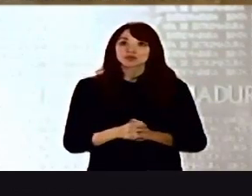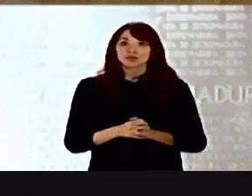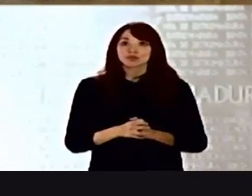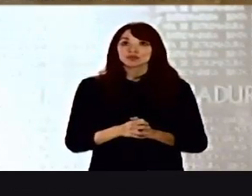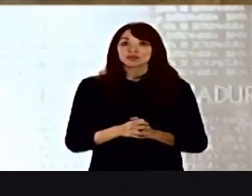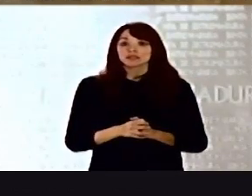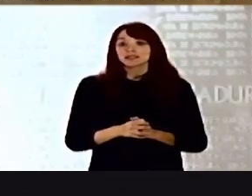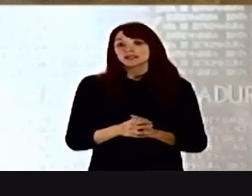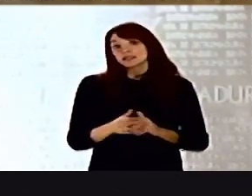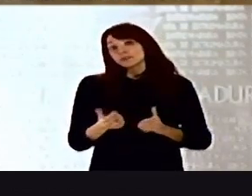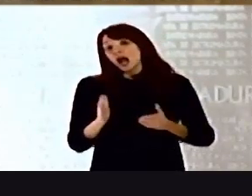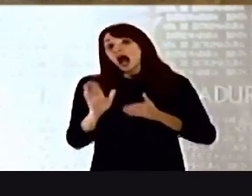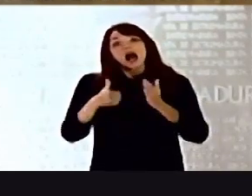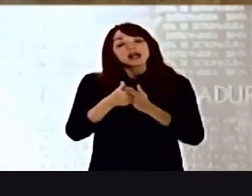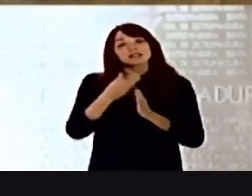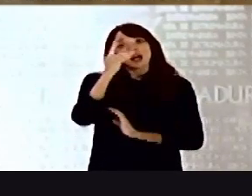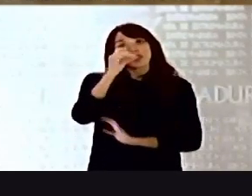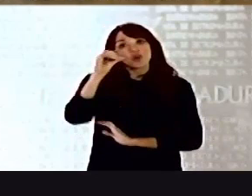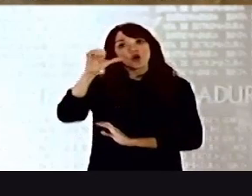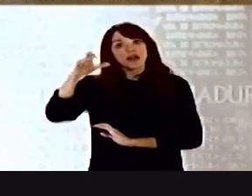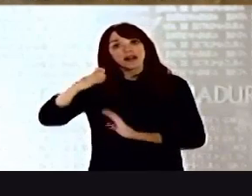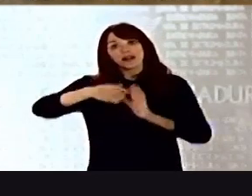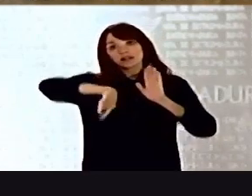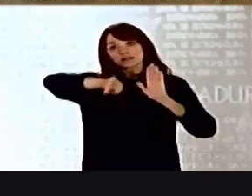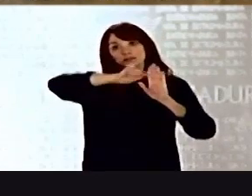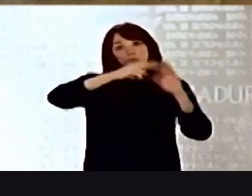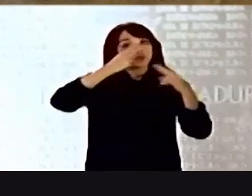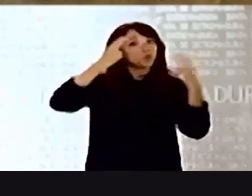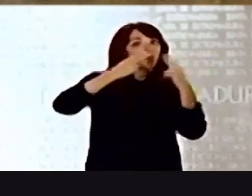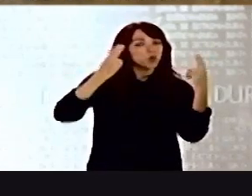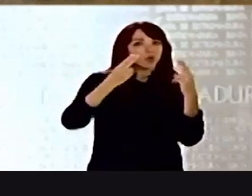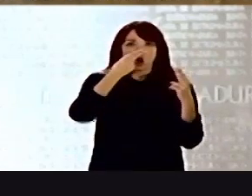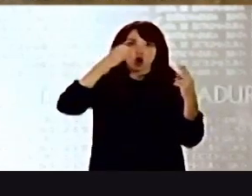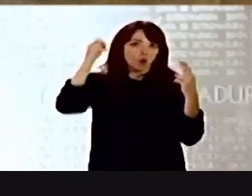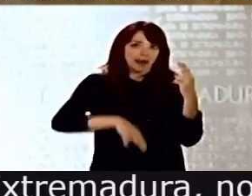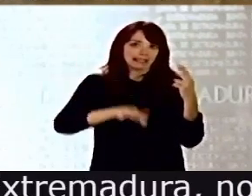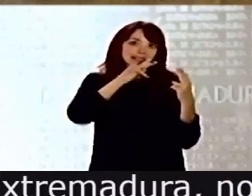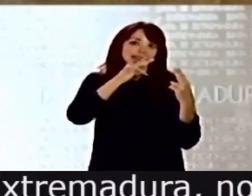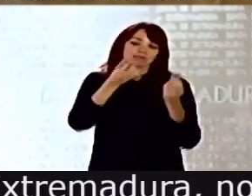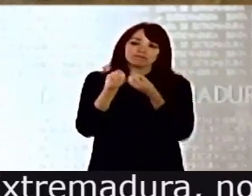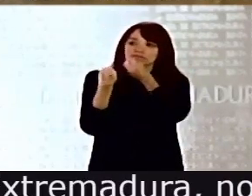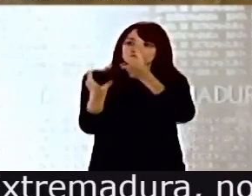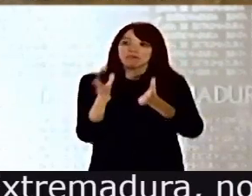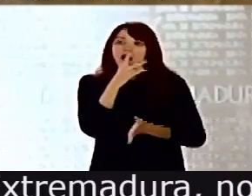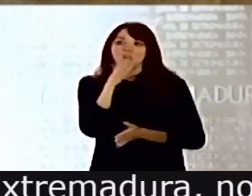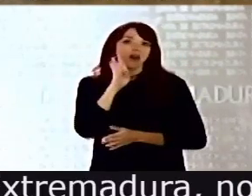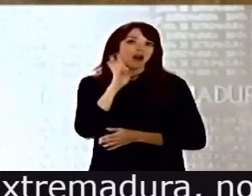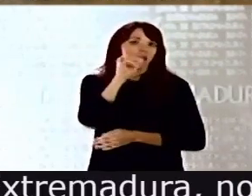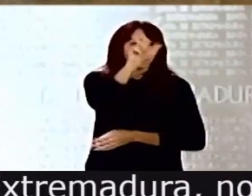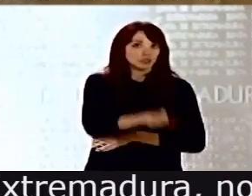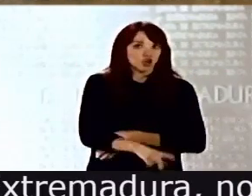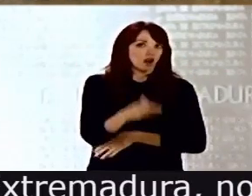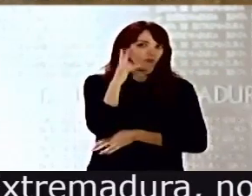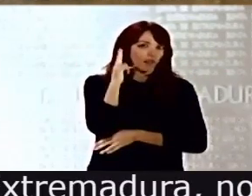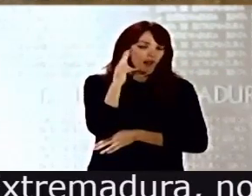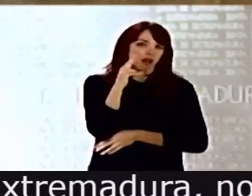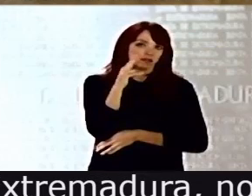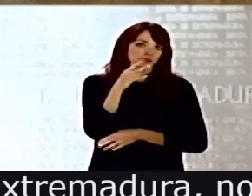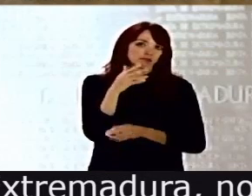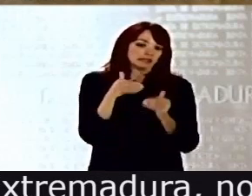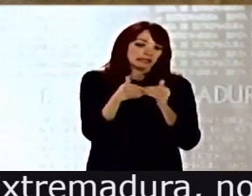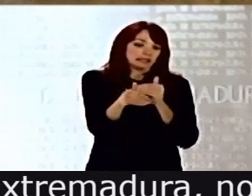Hasta que no se publique en el Diario Oficial de Extremadura no tiene efecto este cese que les estoy comunicando, ¿vale? Para